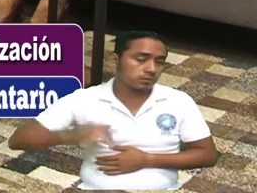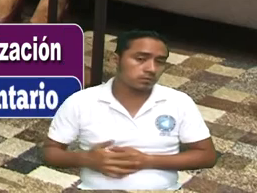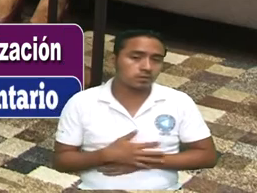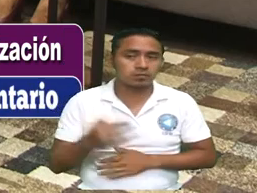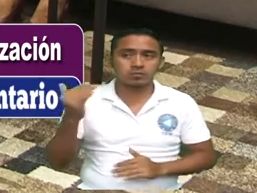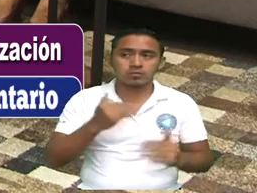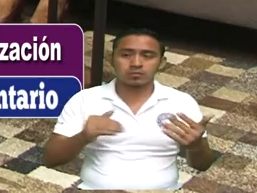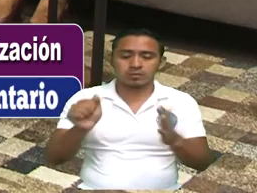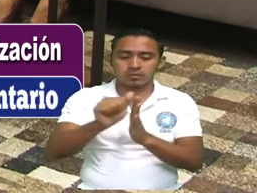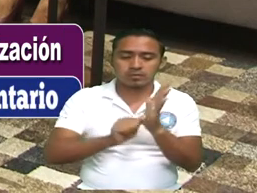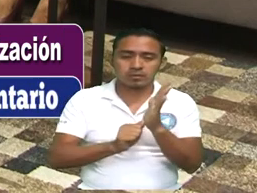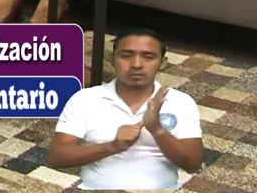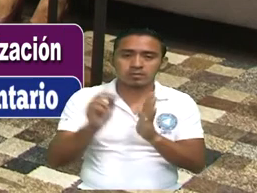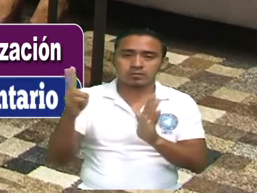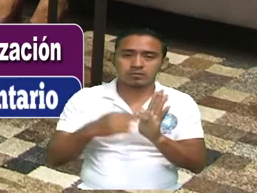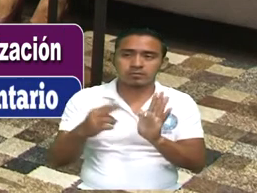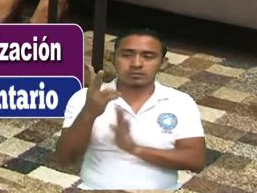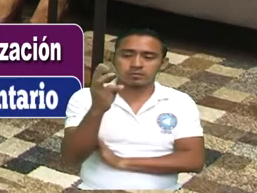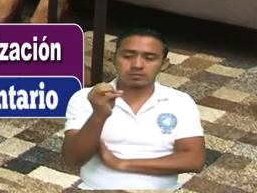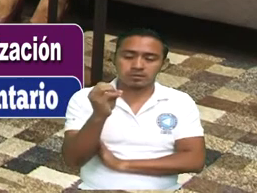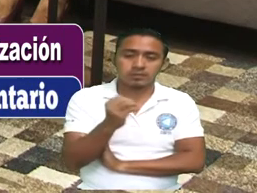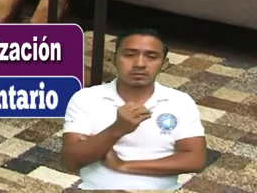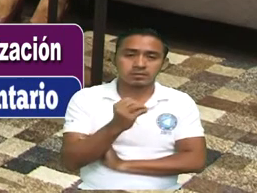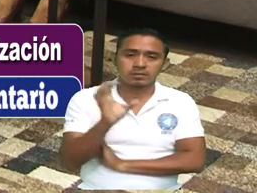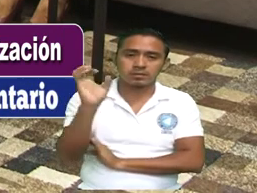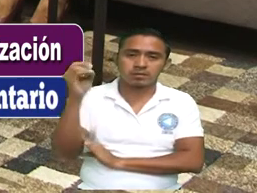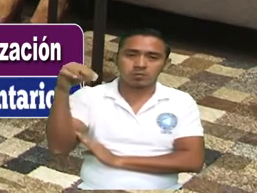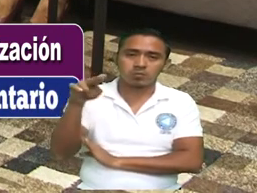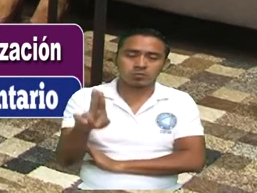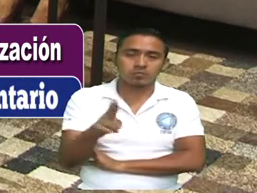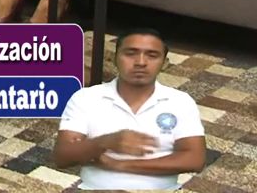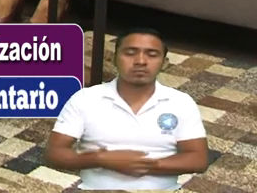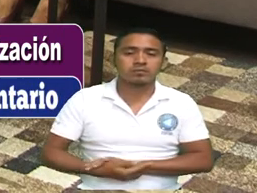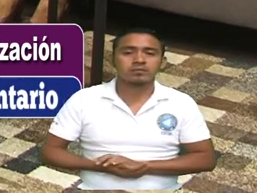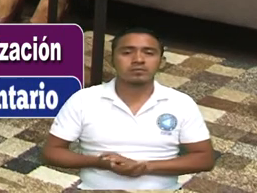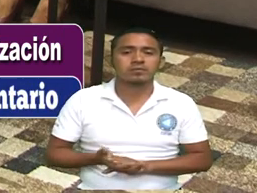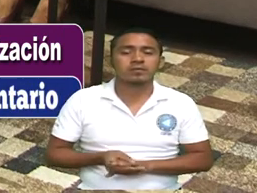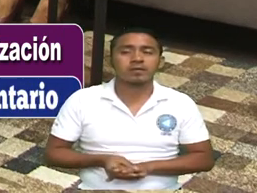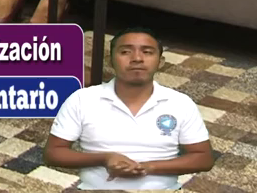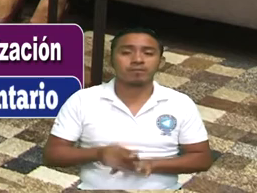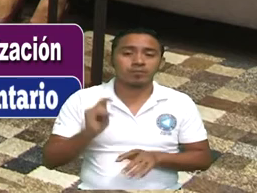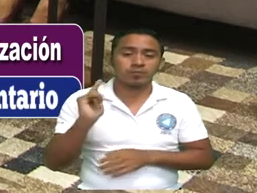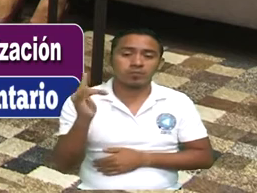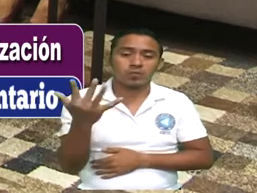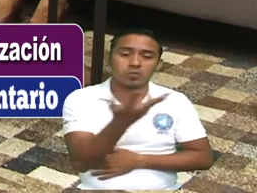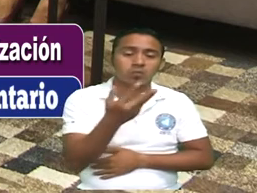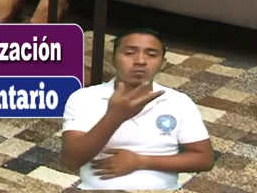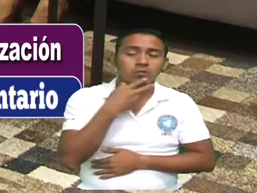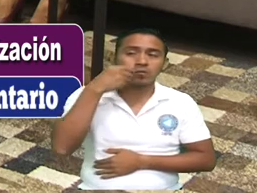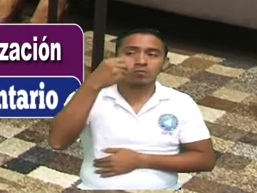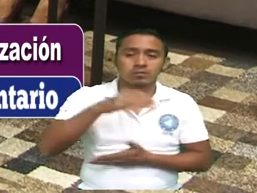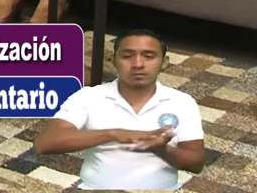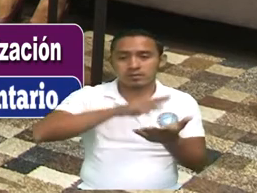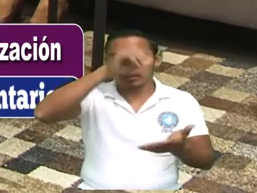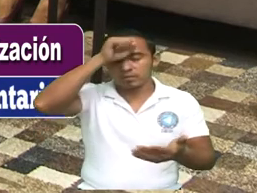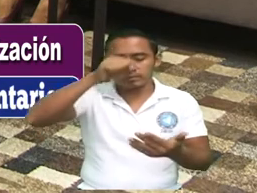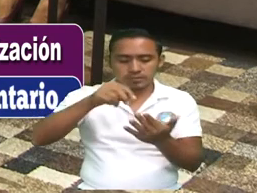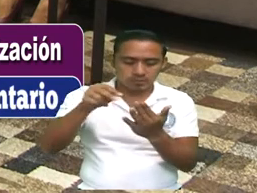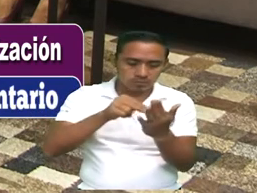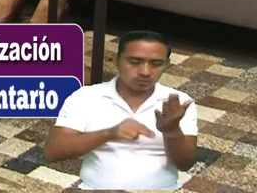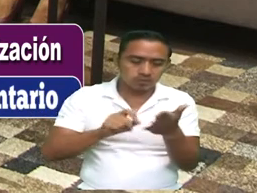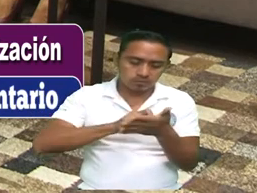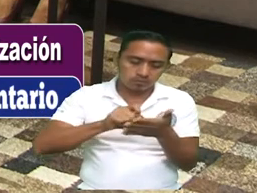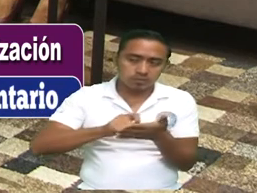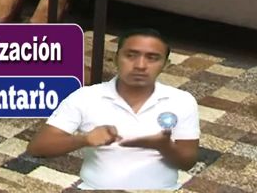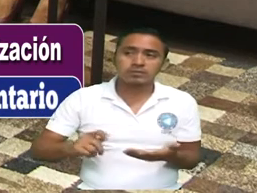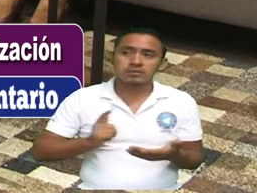sostenible de la Agenda 2030 de las Naciones Unidas, que te habla precisamente que los jóvenes aprendan a leer y a escribir y